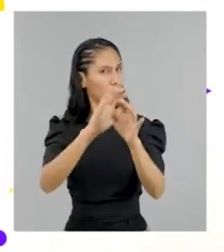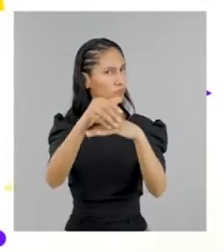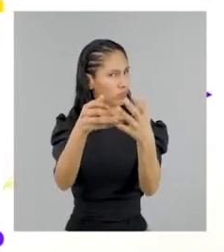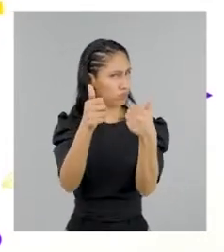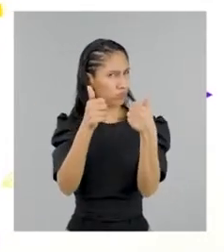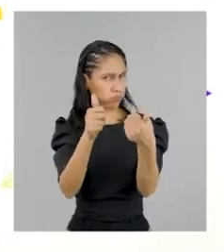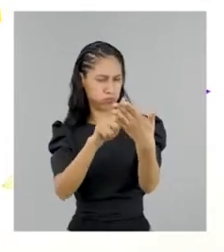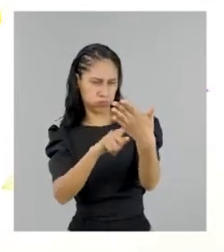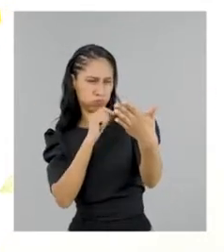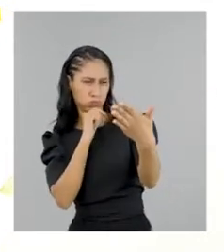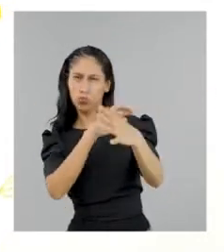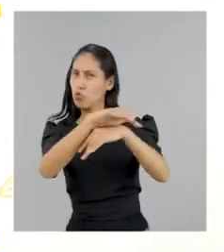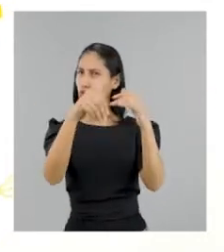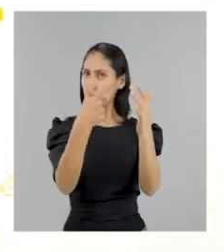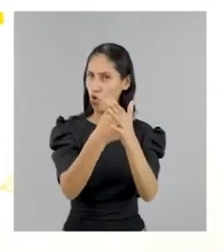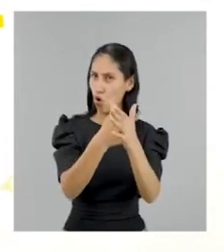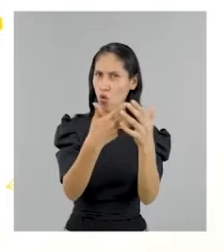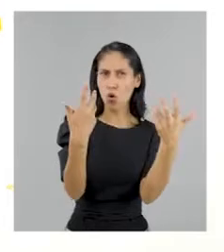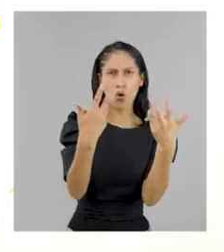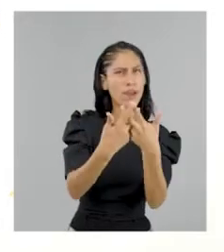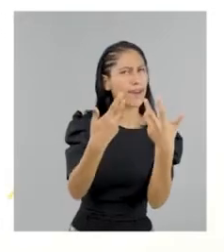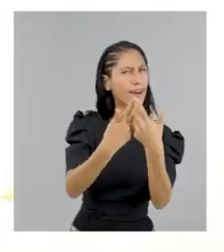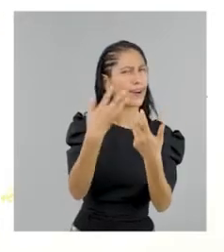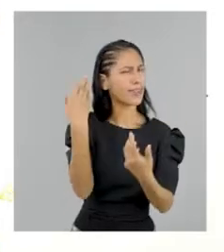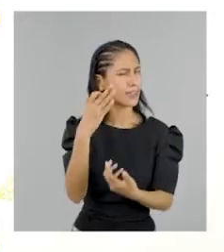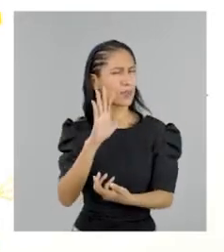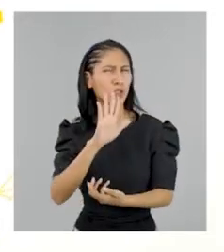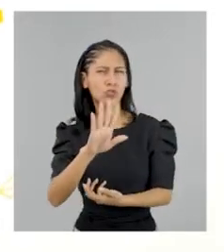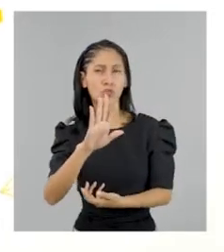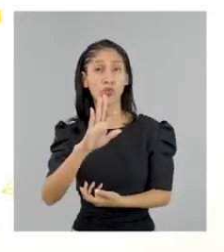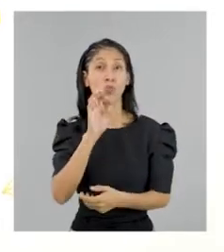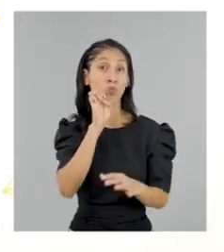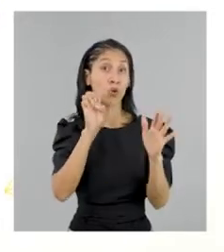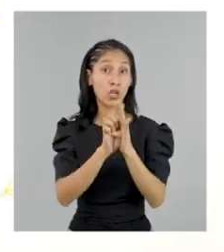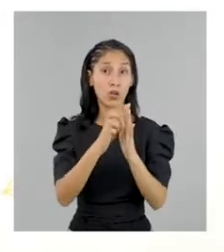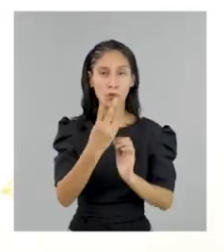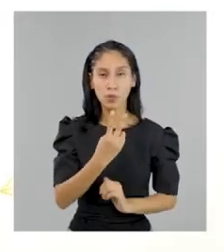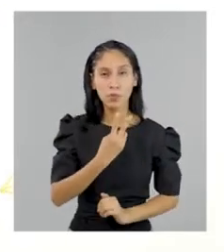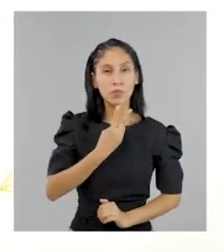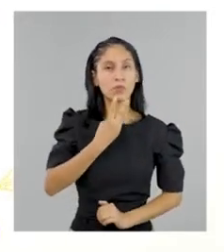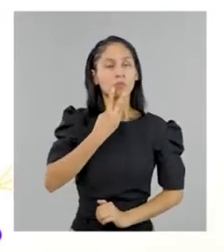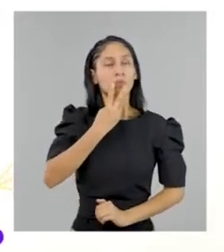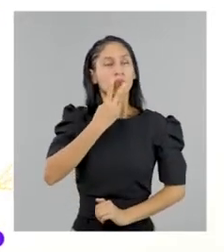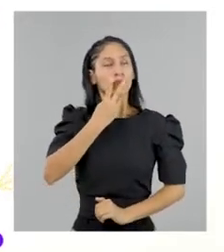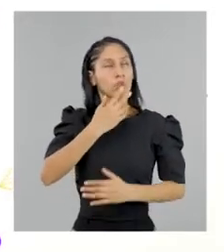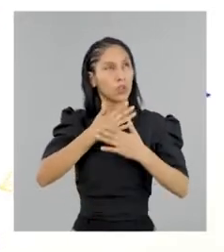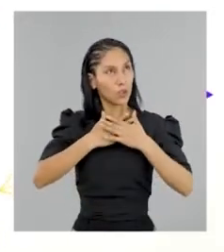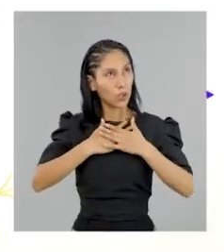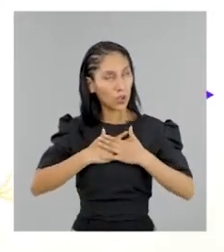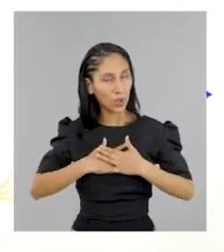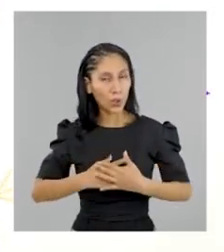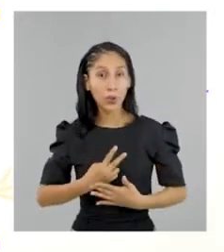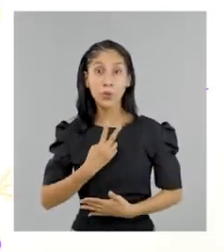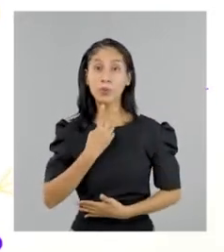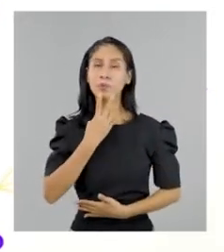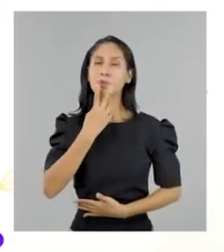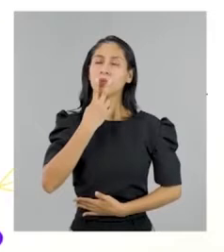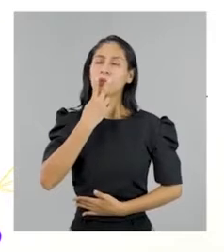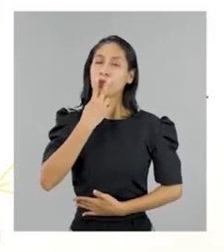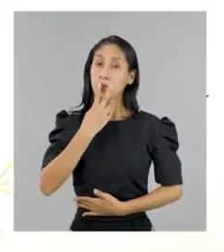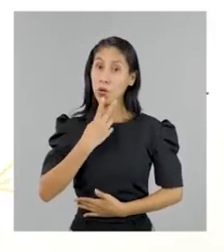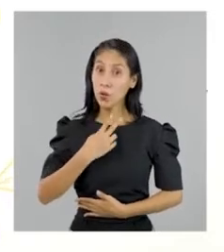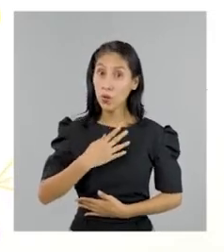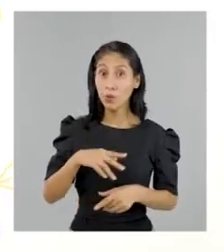nuestro entorno. Todo está en función de algo. La respiración en función del aire que uno exhala e inspira.